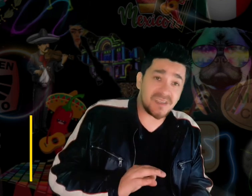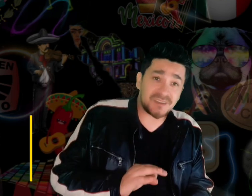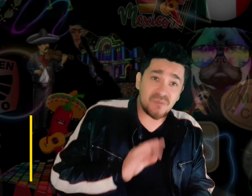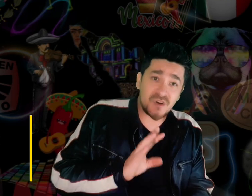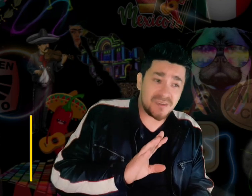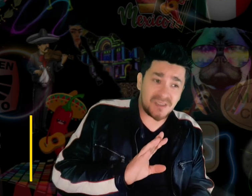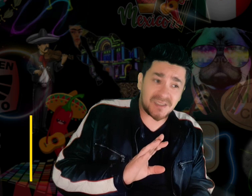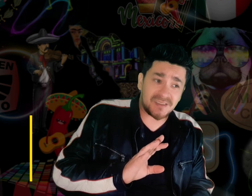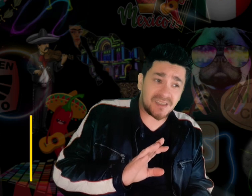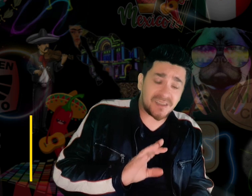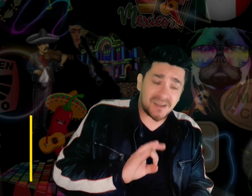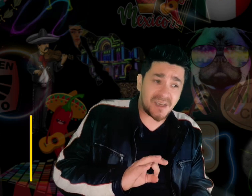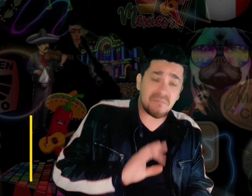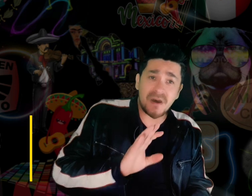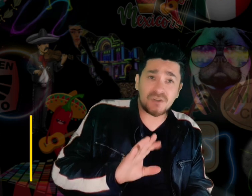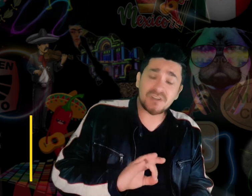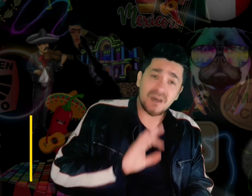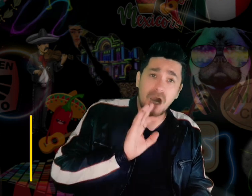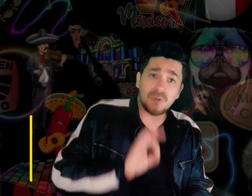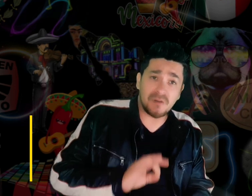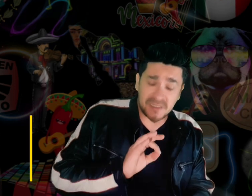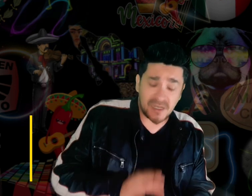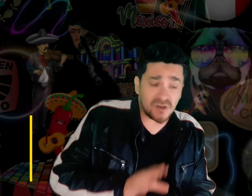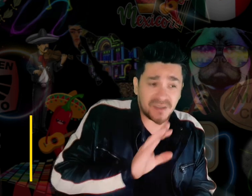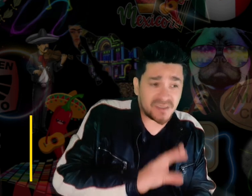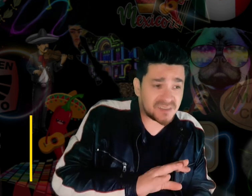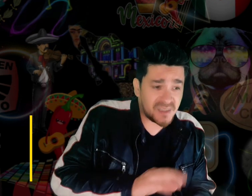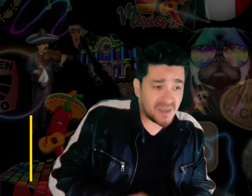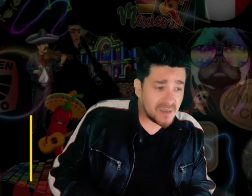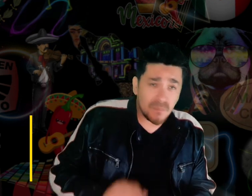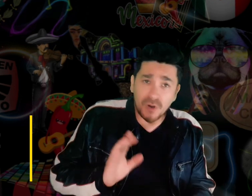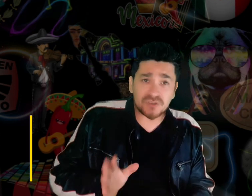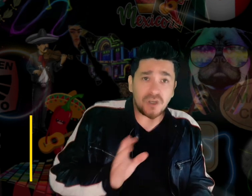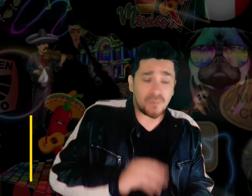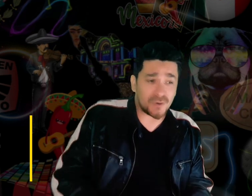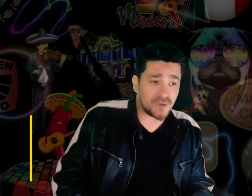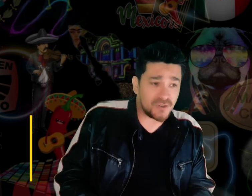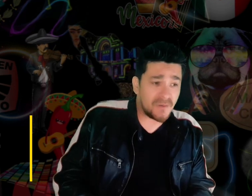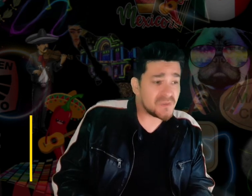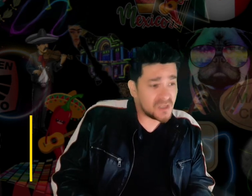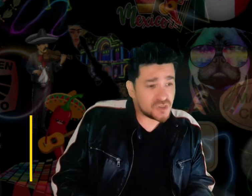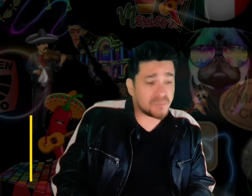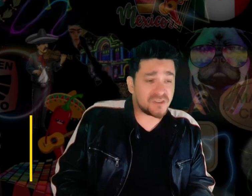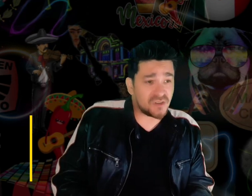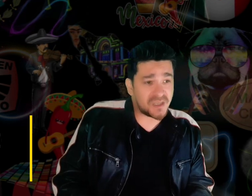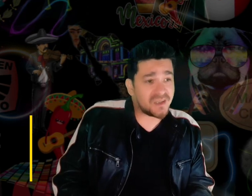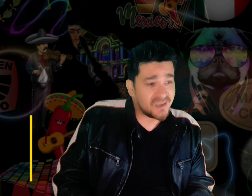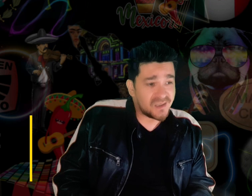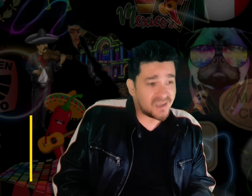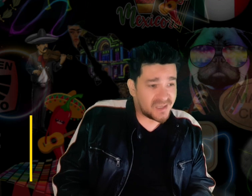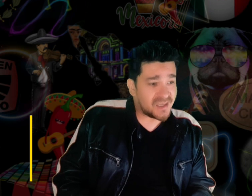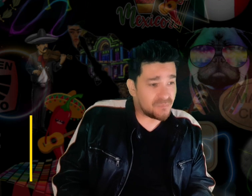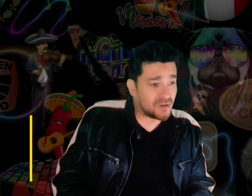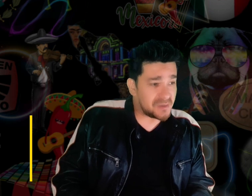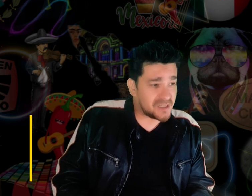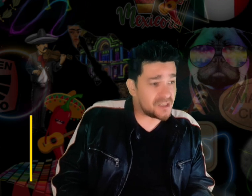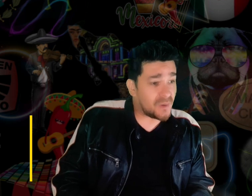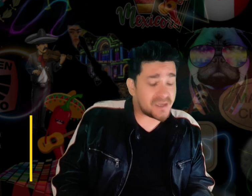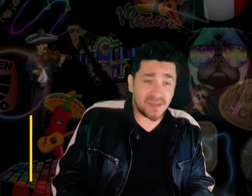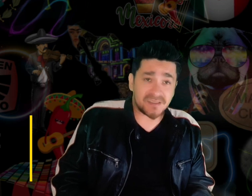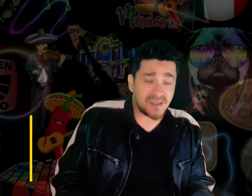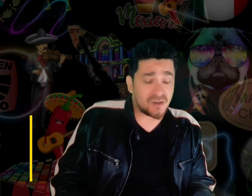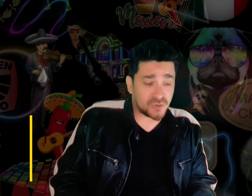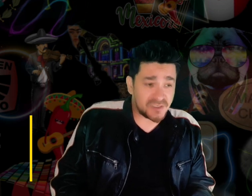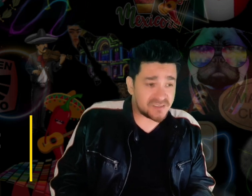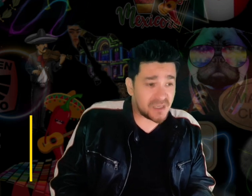un presidente muy inteligente que dejará en manos al pueblo mexicano que decida por sí o por no, ¿no? Yo pienso que el pueblo mexicano